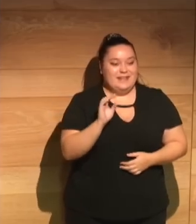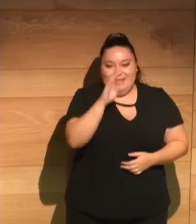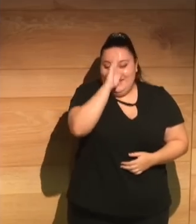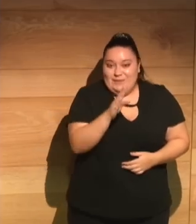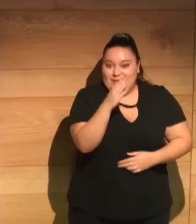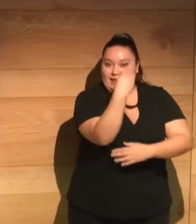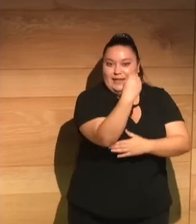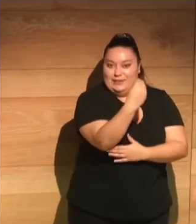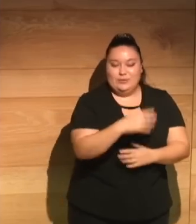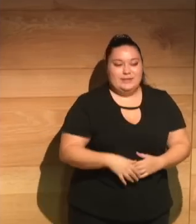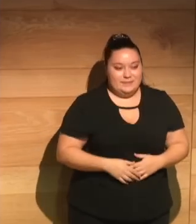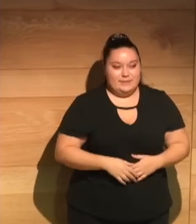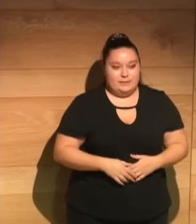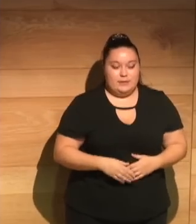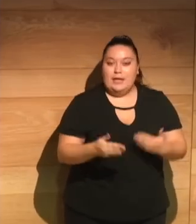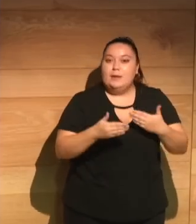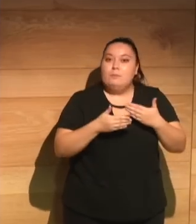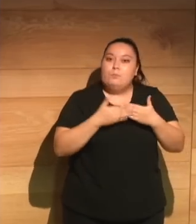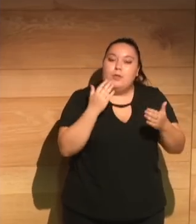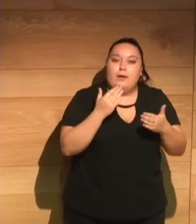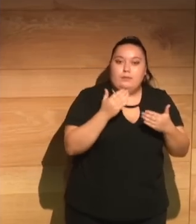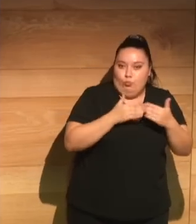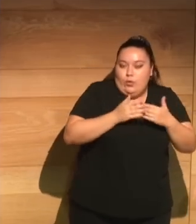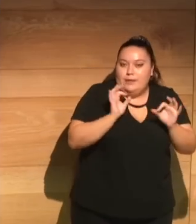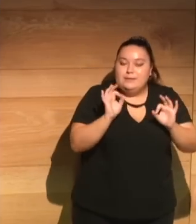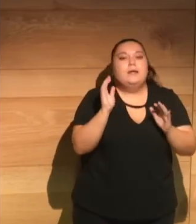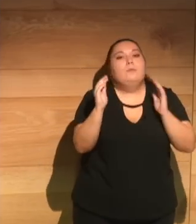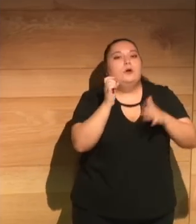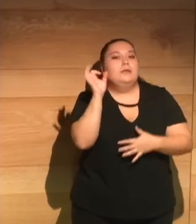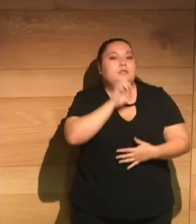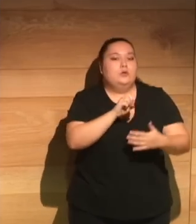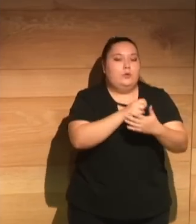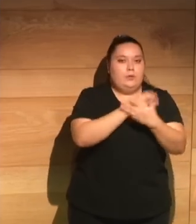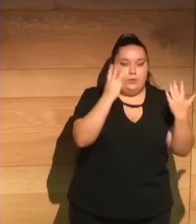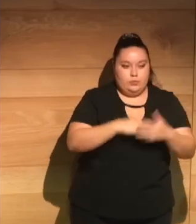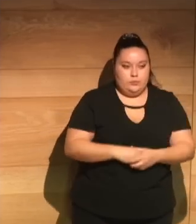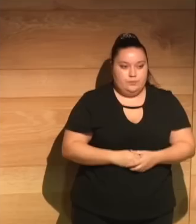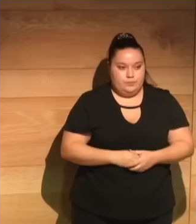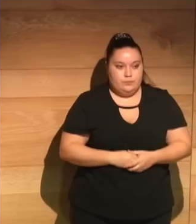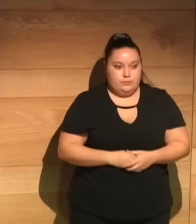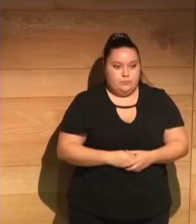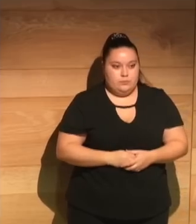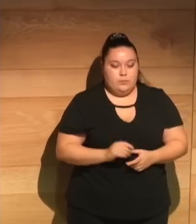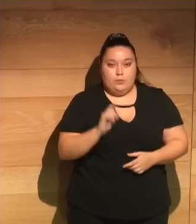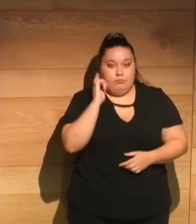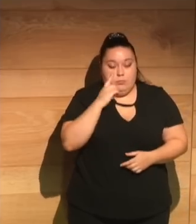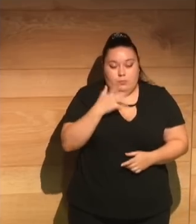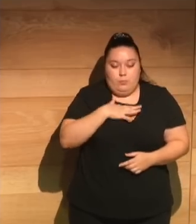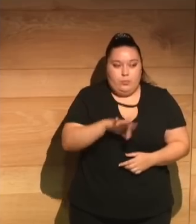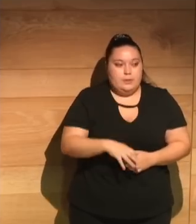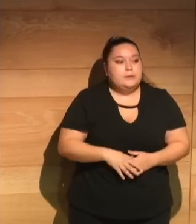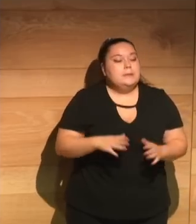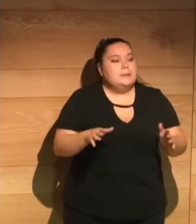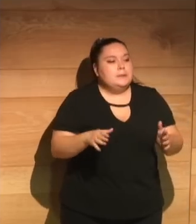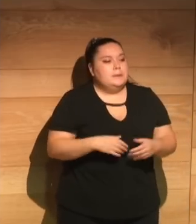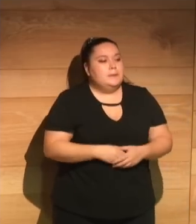silueta, que estuvo, de hecho, muy de moda en el siglo XVIII, y que lo habréis visto más de una vez, estas colecciones de siluetas que te permiten identificar. Para los amantes